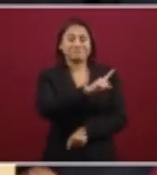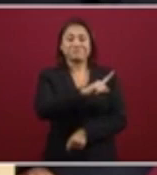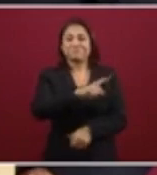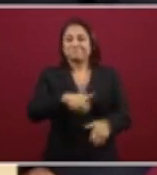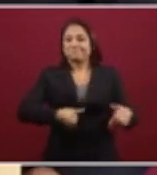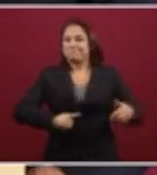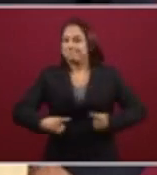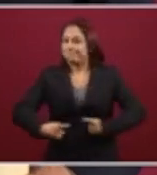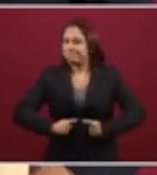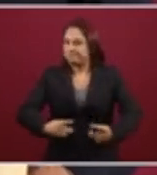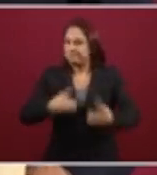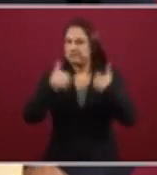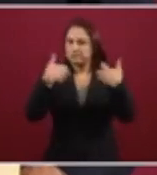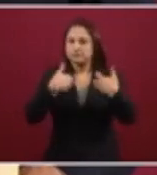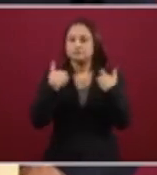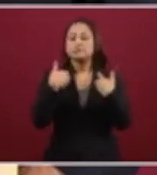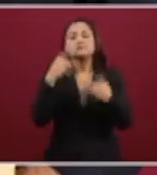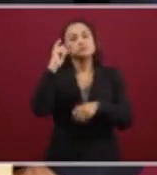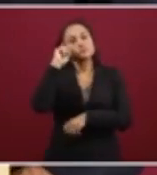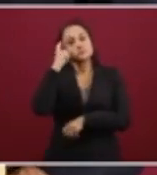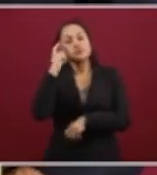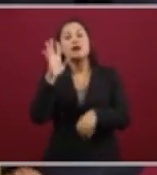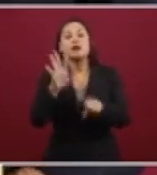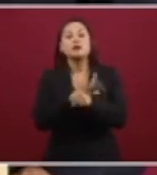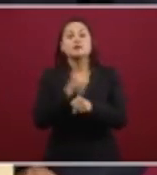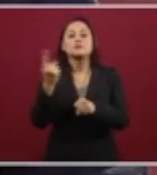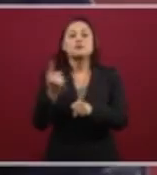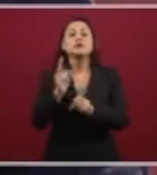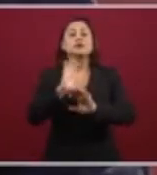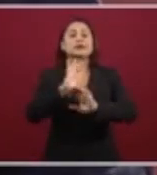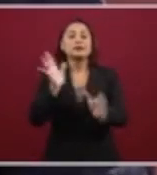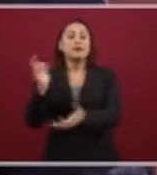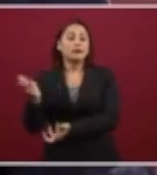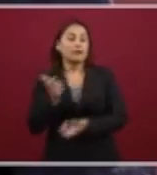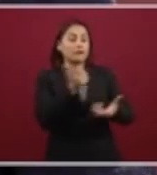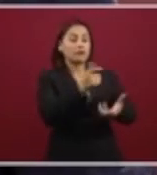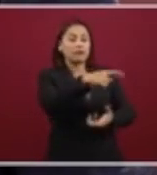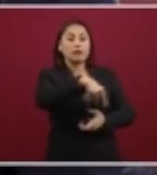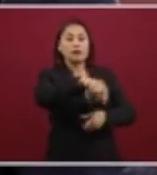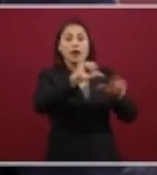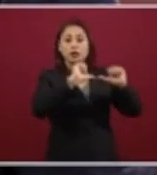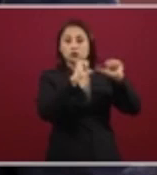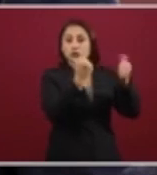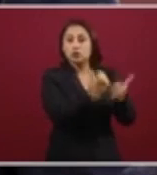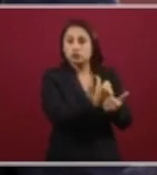porque ya no se entregan apoyos a las organizaciones.